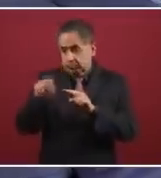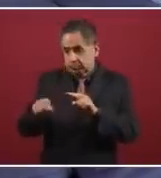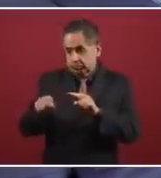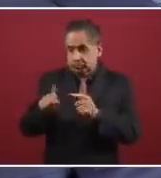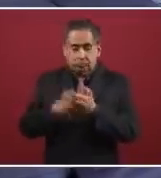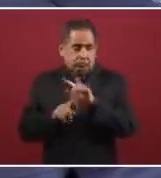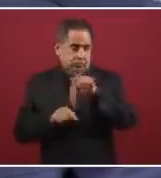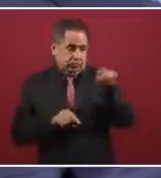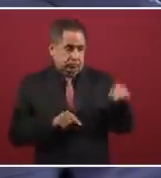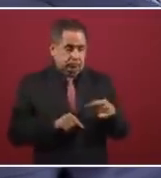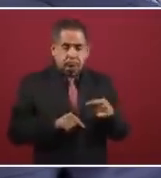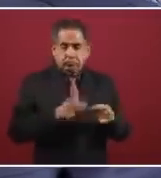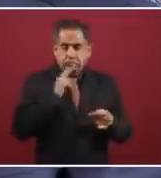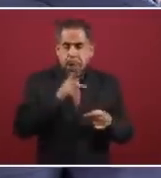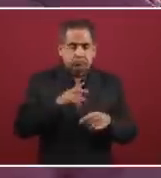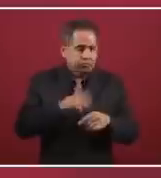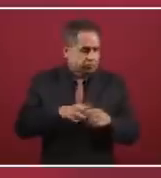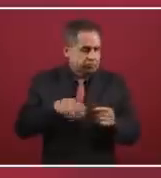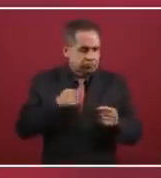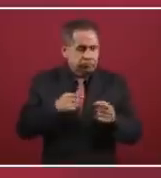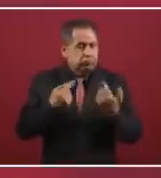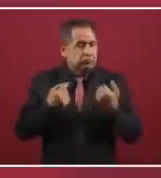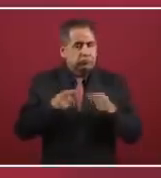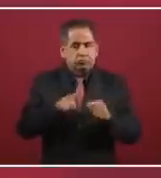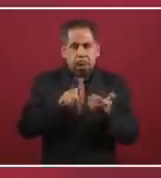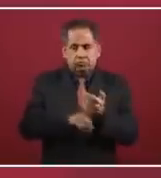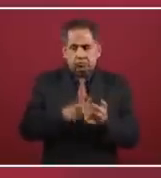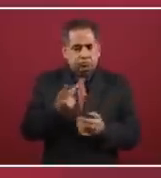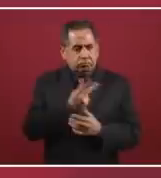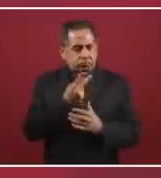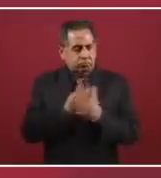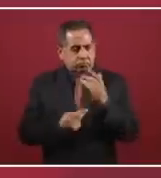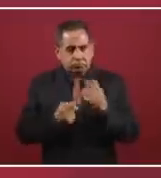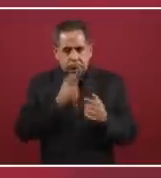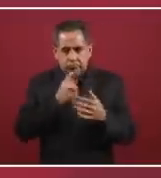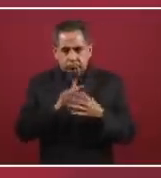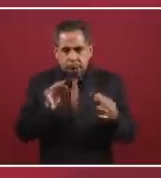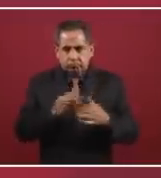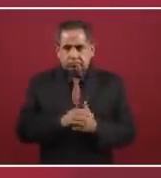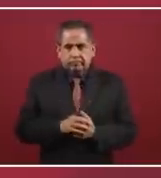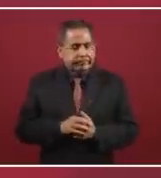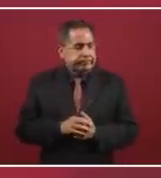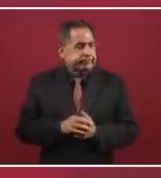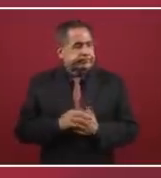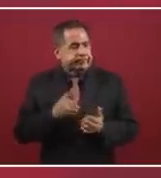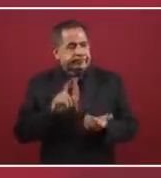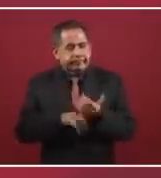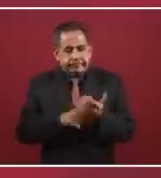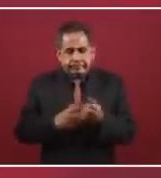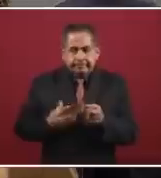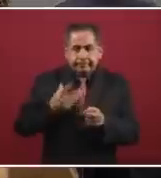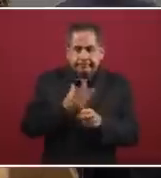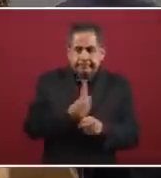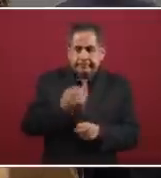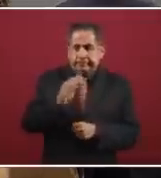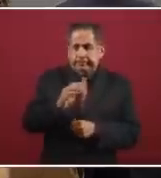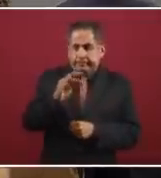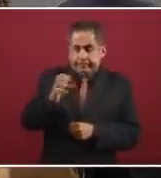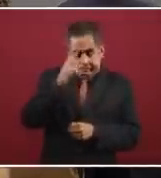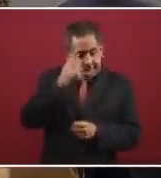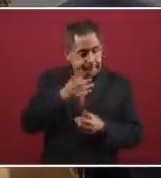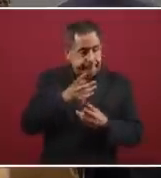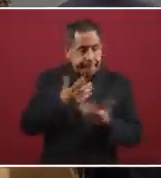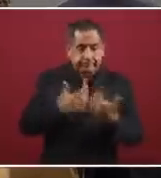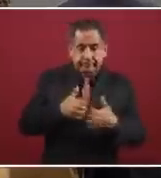fue un esfuerzo en el cual a la par resolvimos la solución de una capacidad adicional que requería la CFE para hacer funcionar